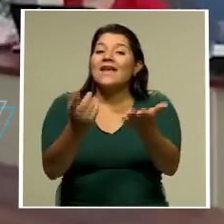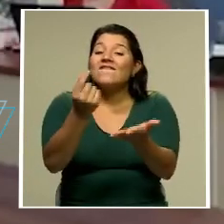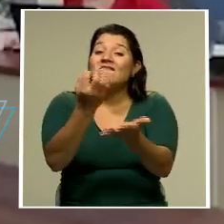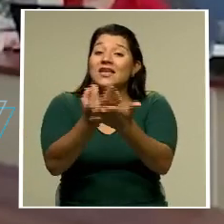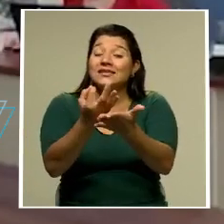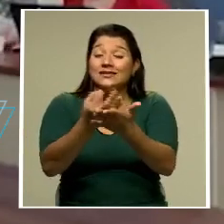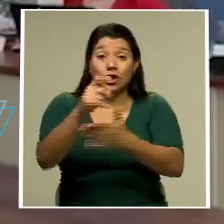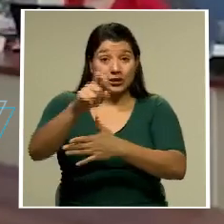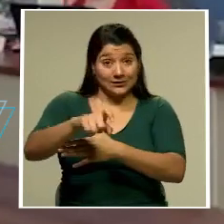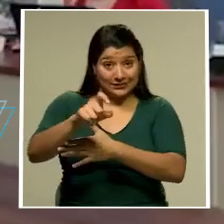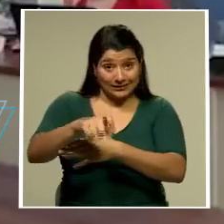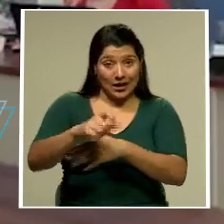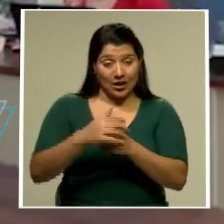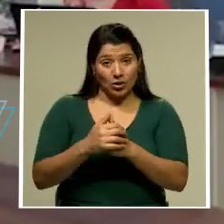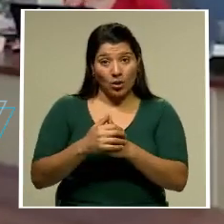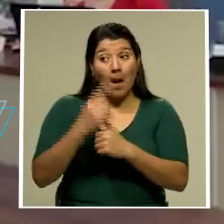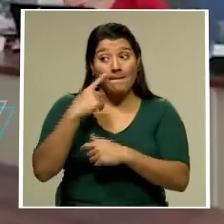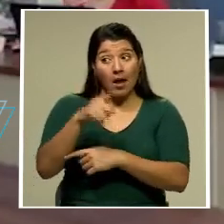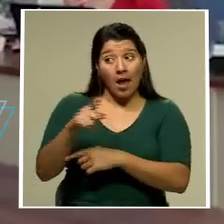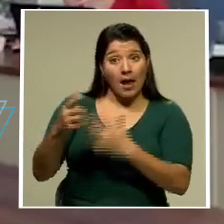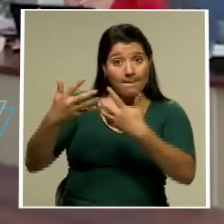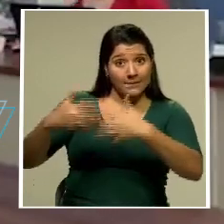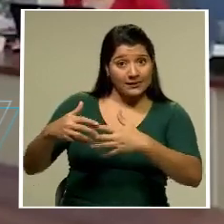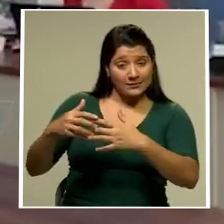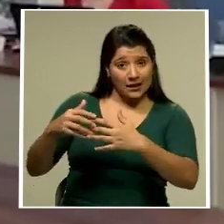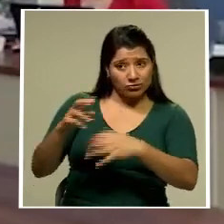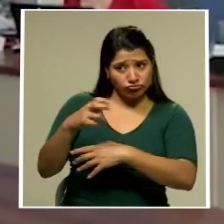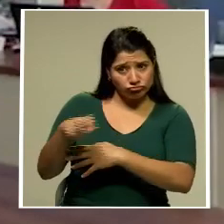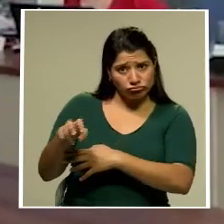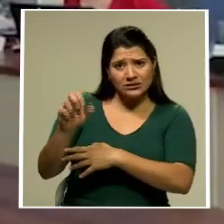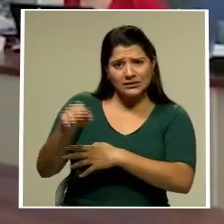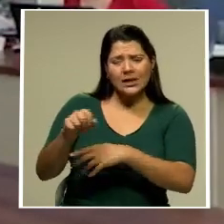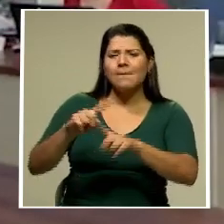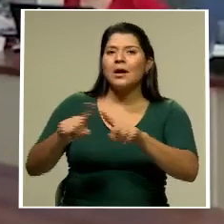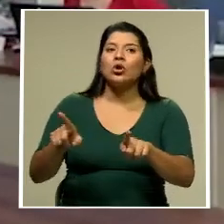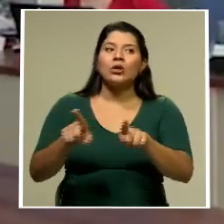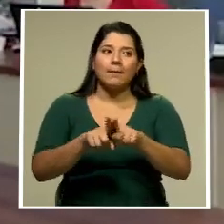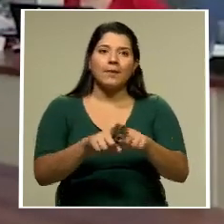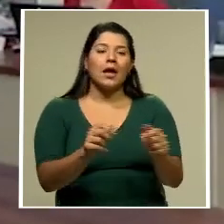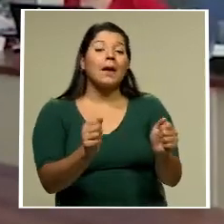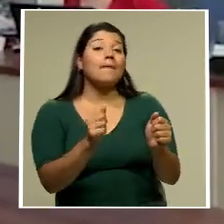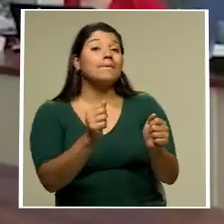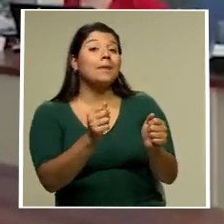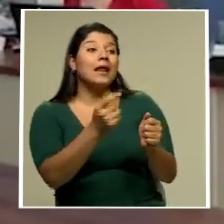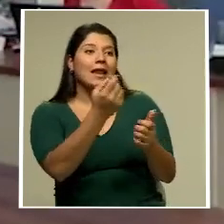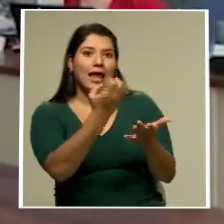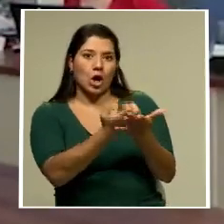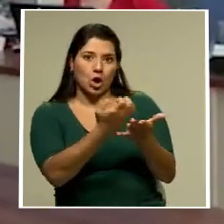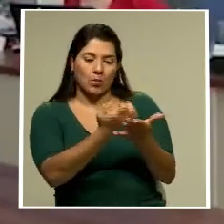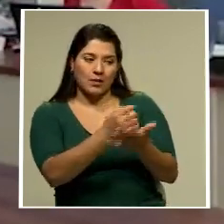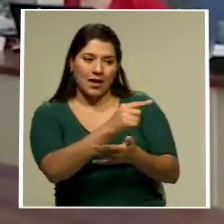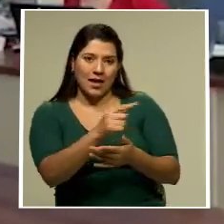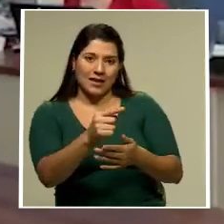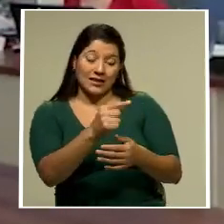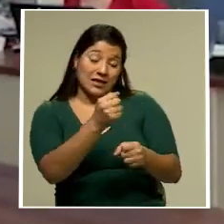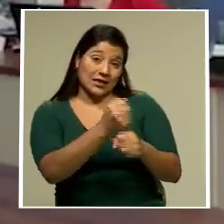no solamente de las empresas de transporte, sino también de los bolsillos y los presupuestos familiares de los hogares